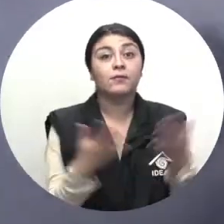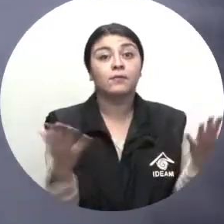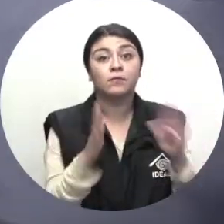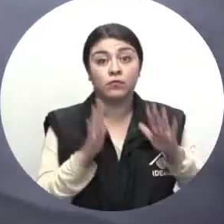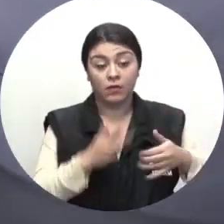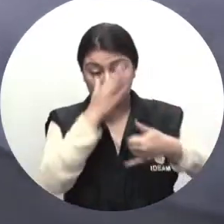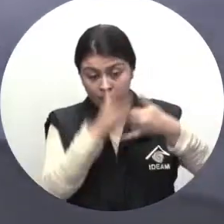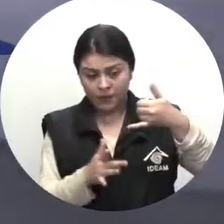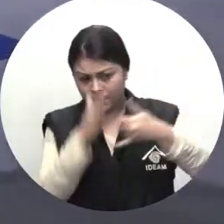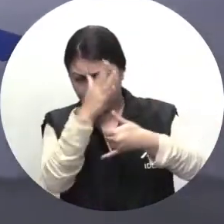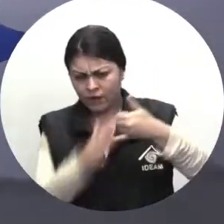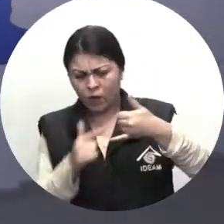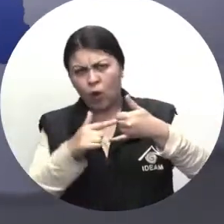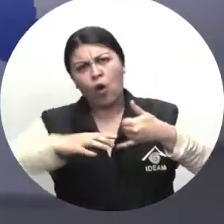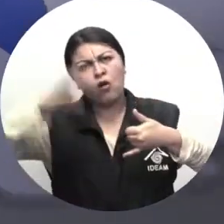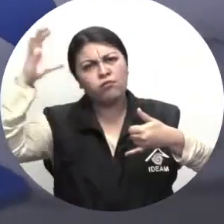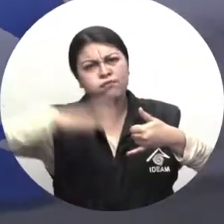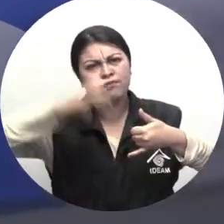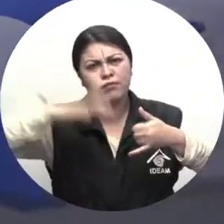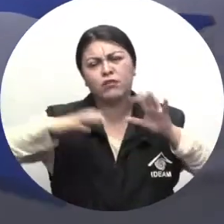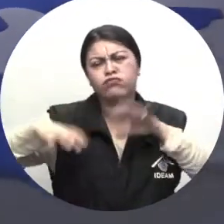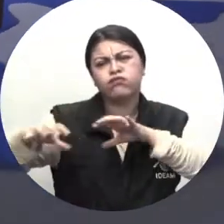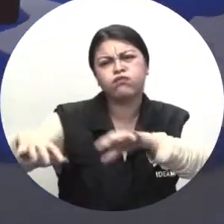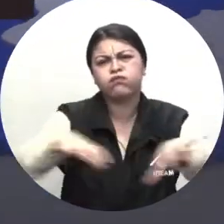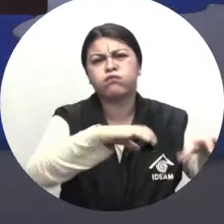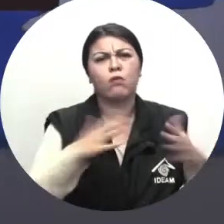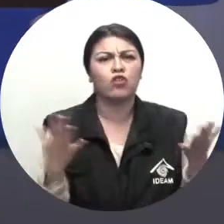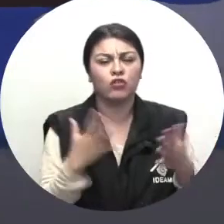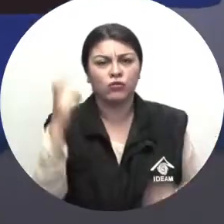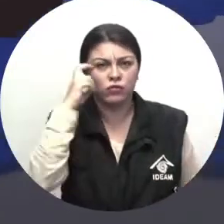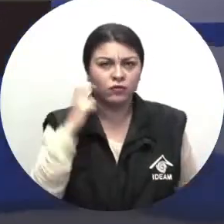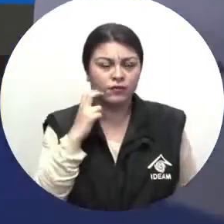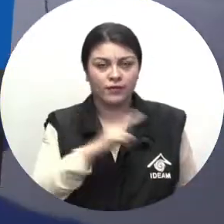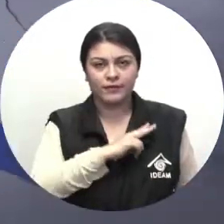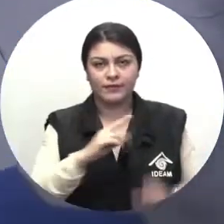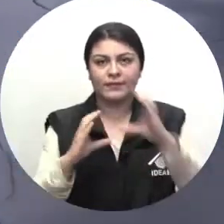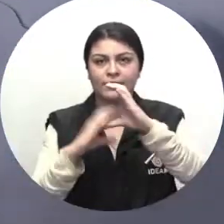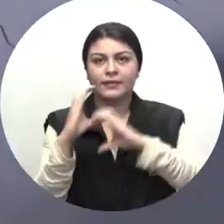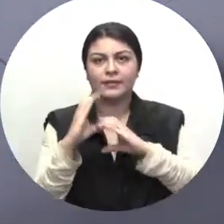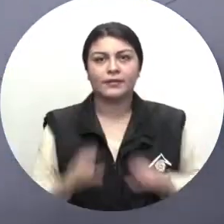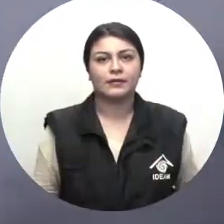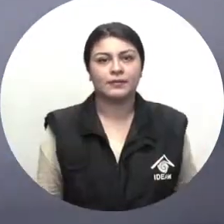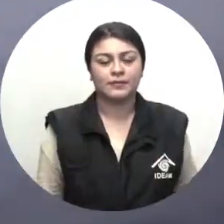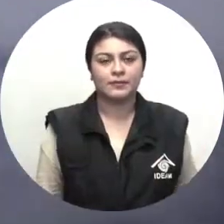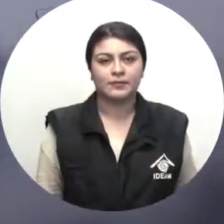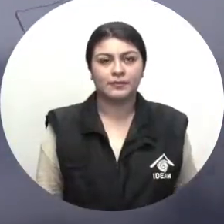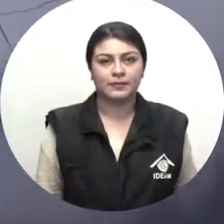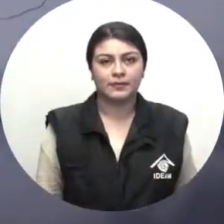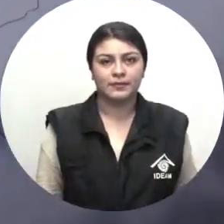En nuestro litoral pacífico, las precipitaciones serán dispersas en sectores del Chocó, Valle y Cauca.